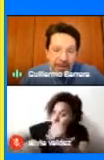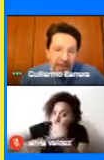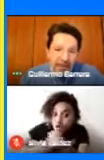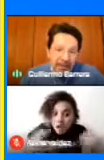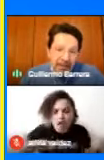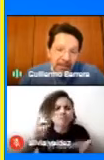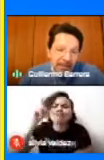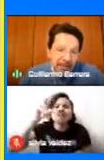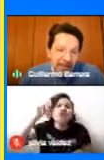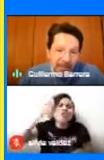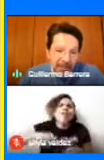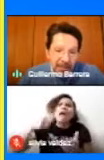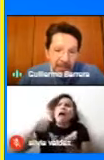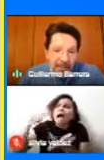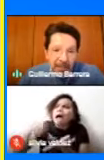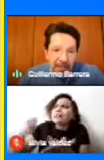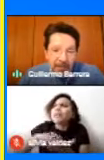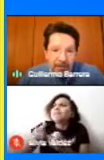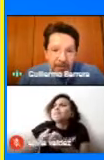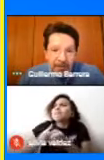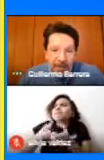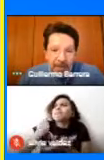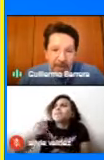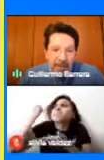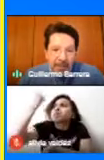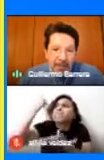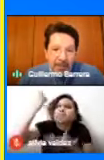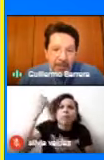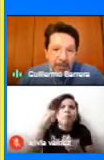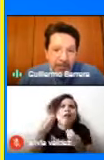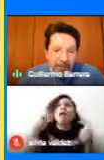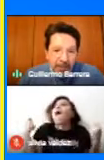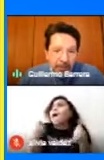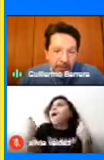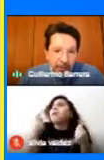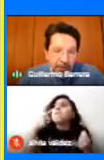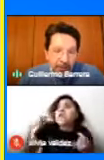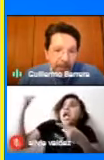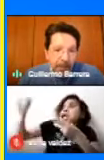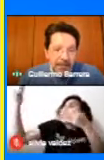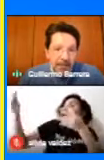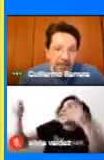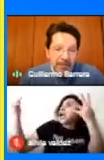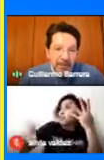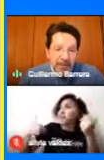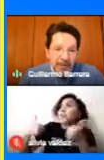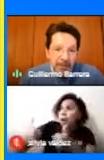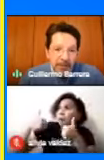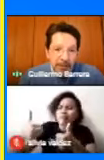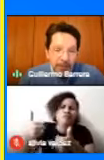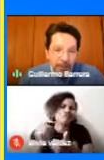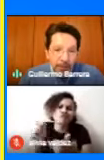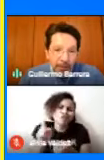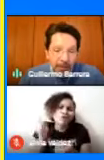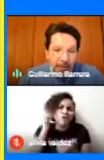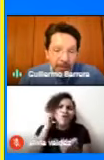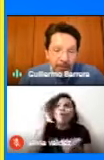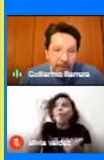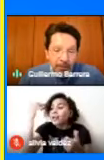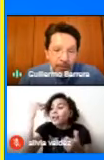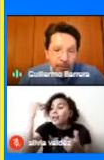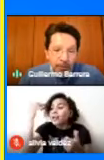que gastarse grandes cantidades de dinero para decir que lo que hicieron lo hicieron bien, porque sencillamente, si hicieron